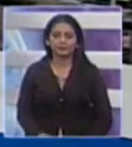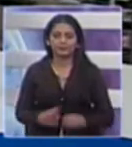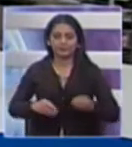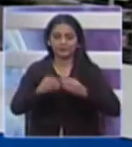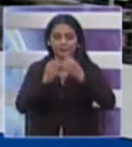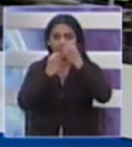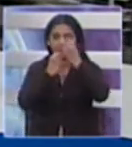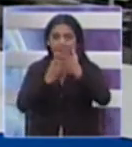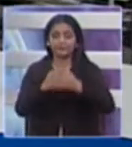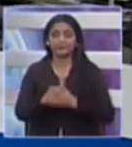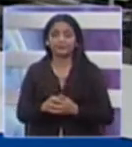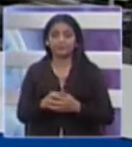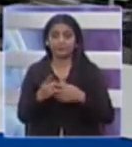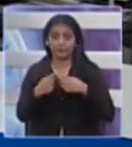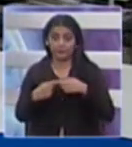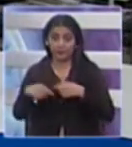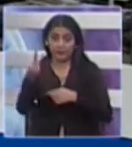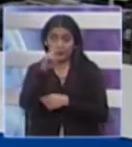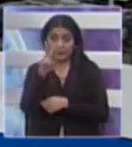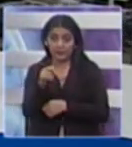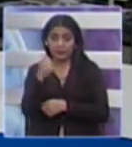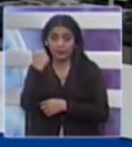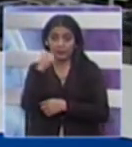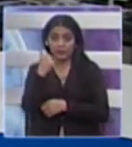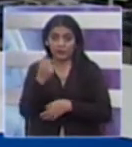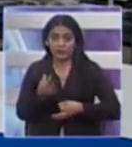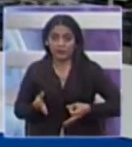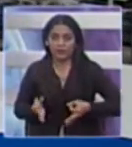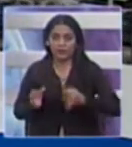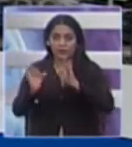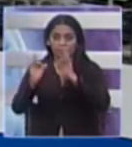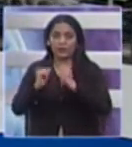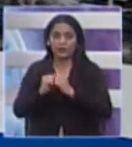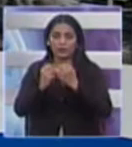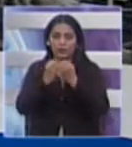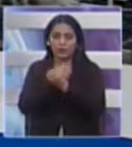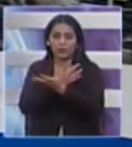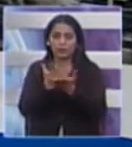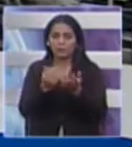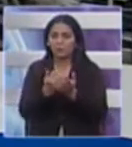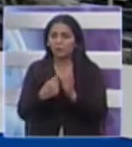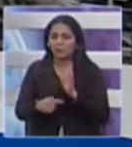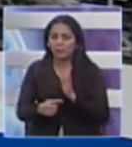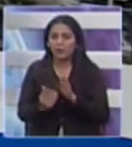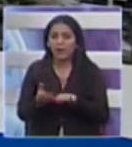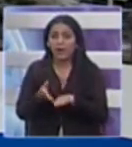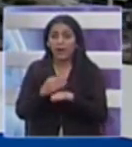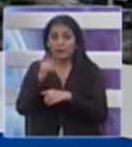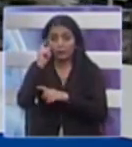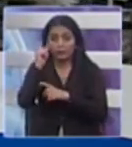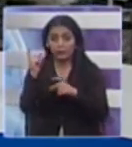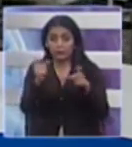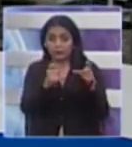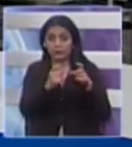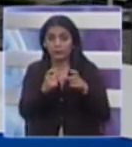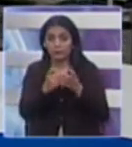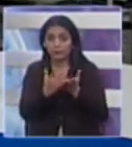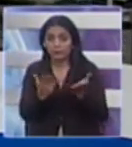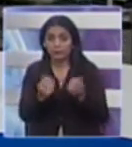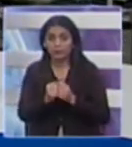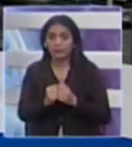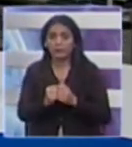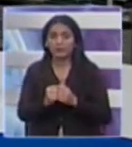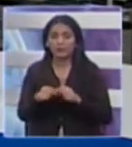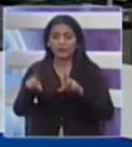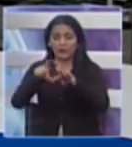Más noticias. Este viernes 10 de febrero se conocerá el informe de la fiscalización a los justificativos presentados por el consorcio